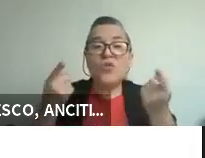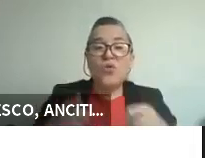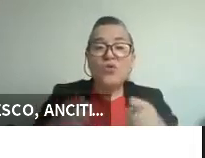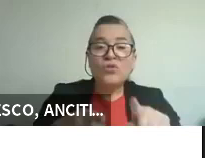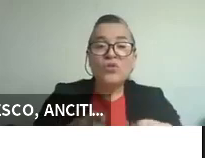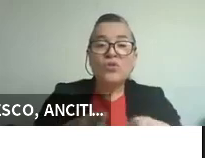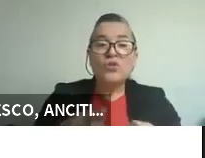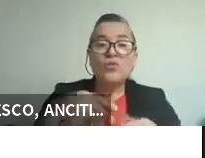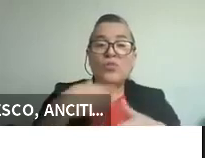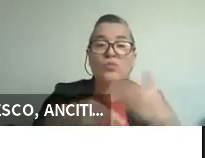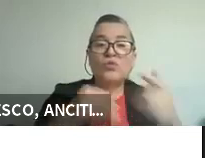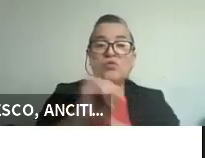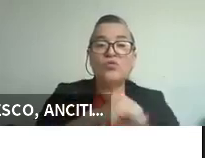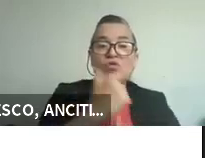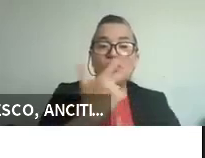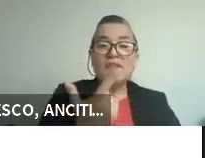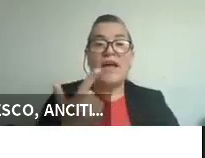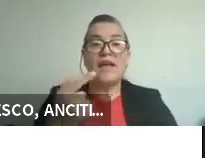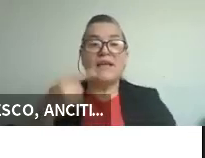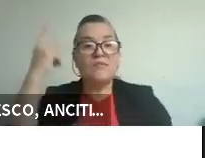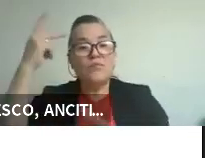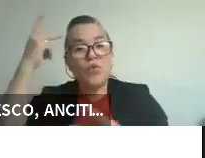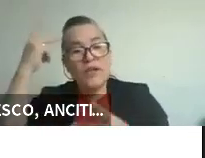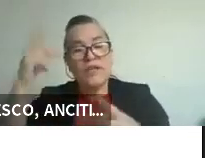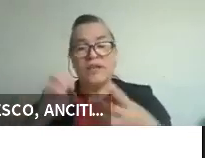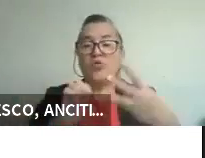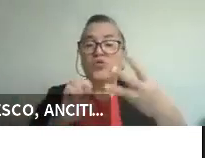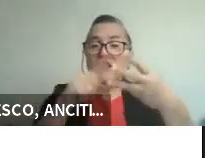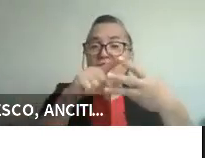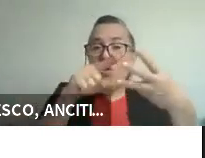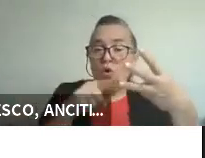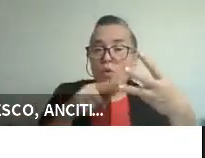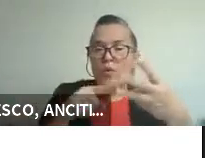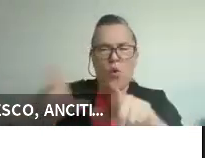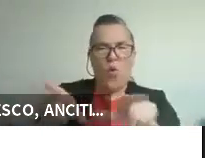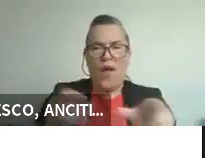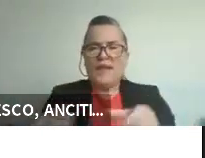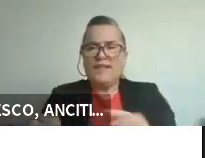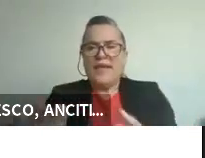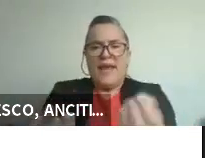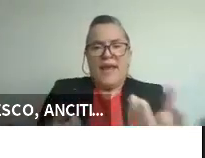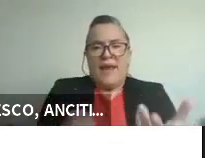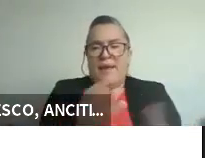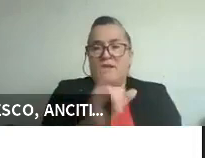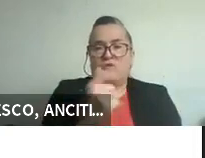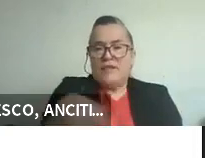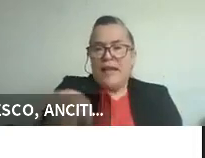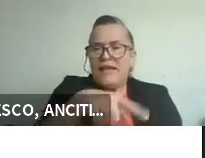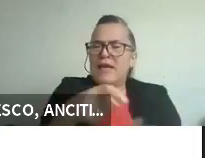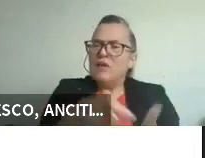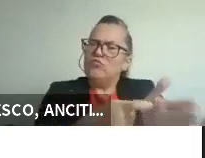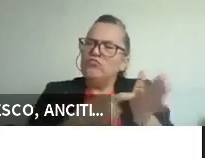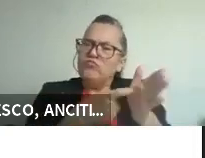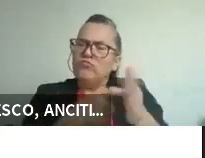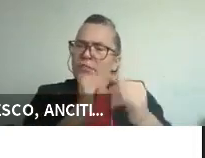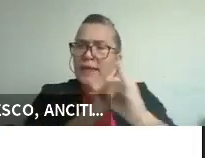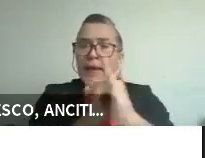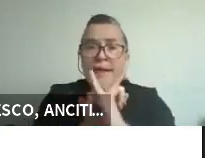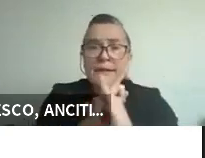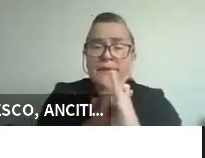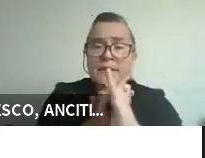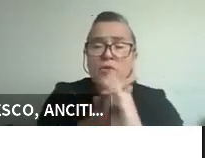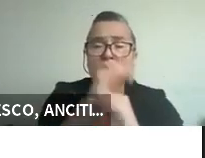culturales políticos económicos sectores emergentes sociales que demandaban una institución